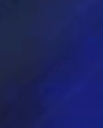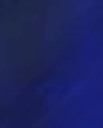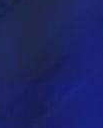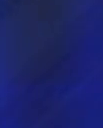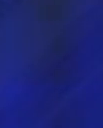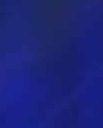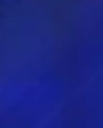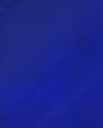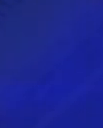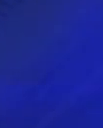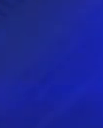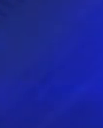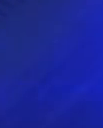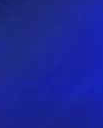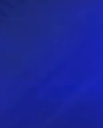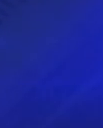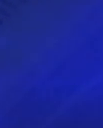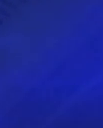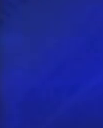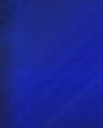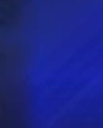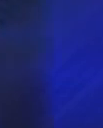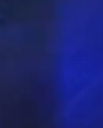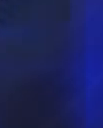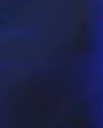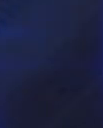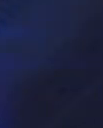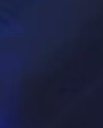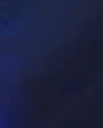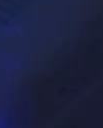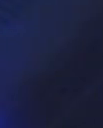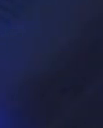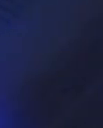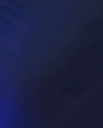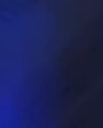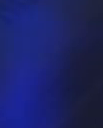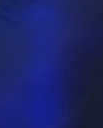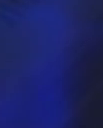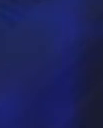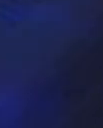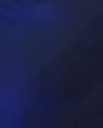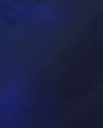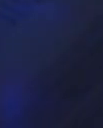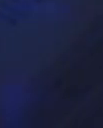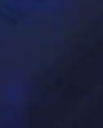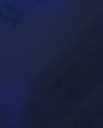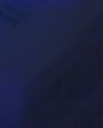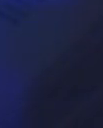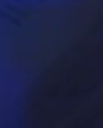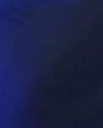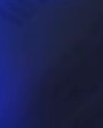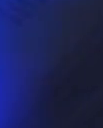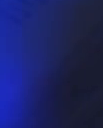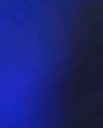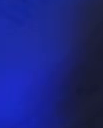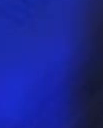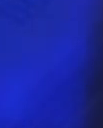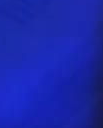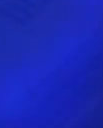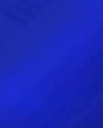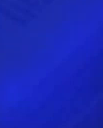va a suceder. Entonces, no hay que oír lo que va a suceder. Hay que escuchar lo que va a suceder.